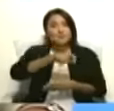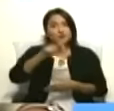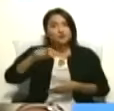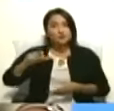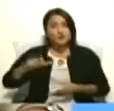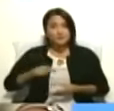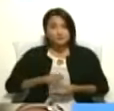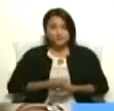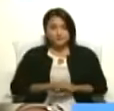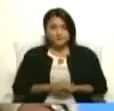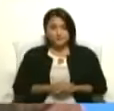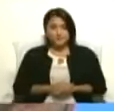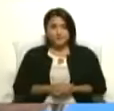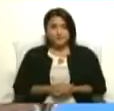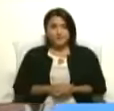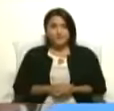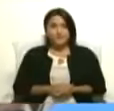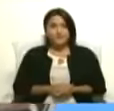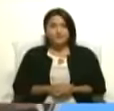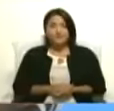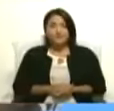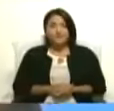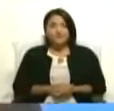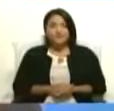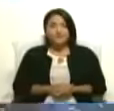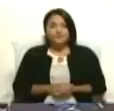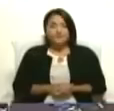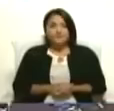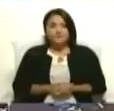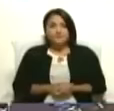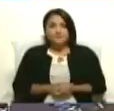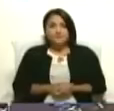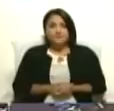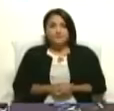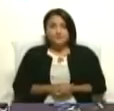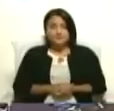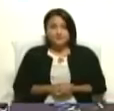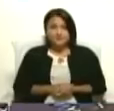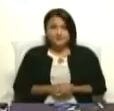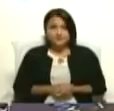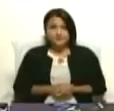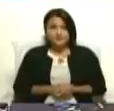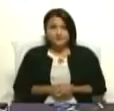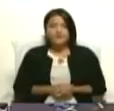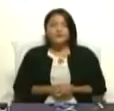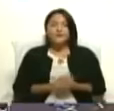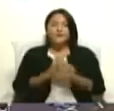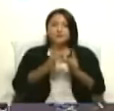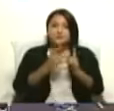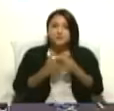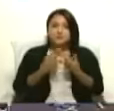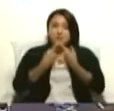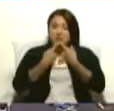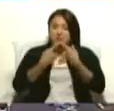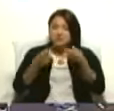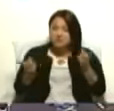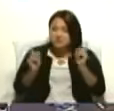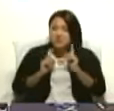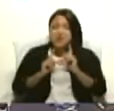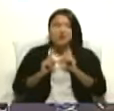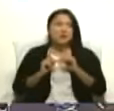venezolanos eso es lo que les duele profundamente en el alma y entonces empiezan a decir no